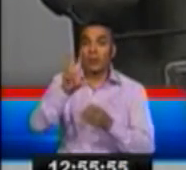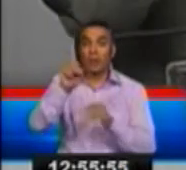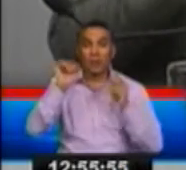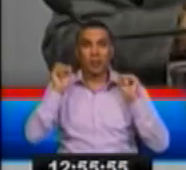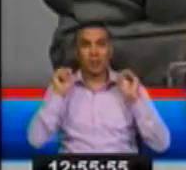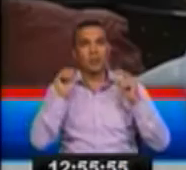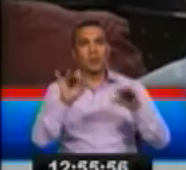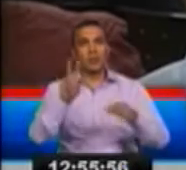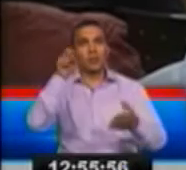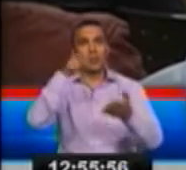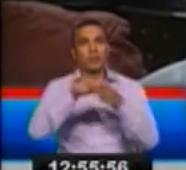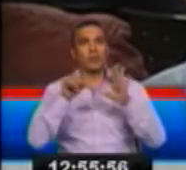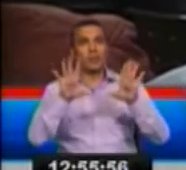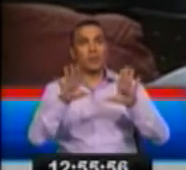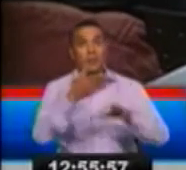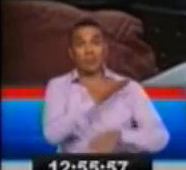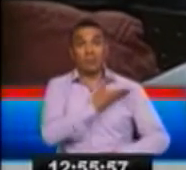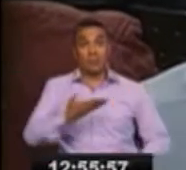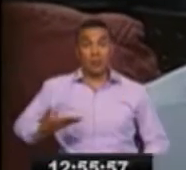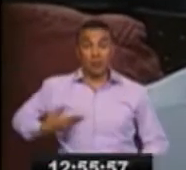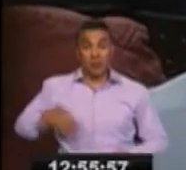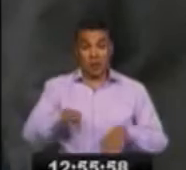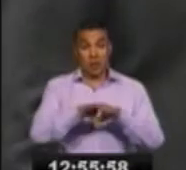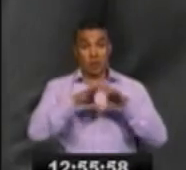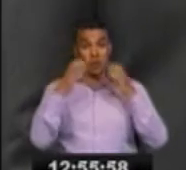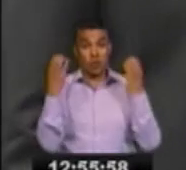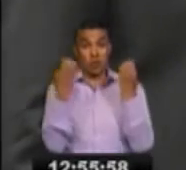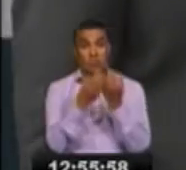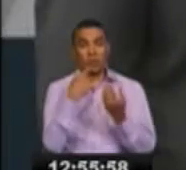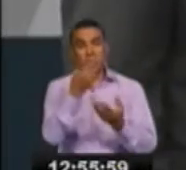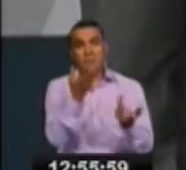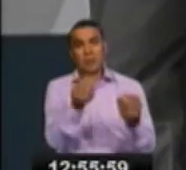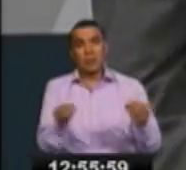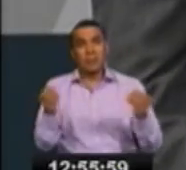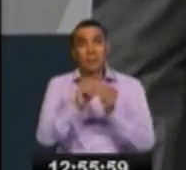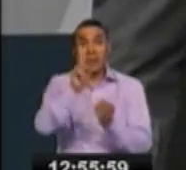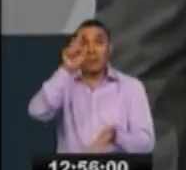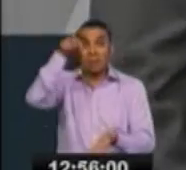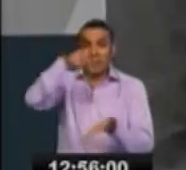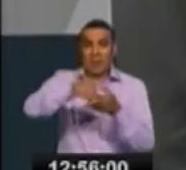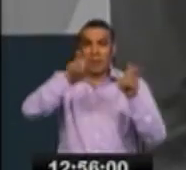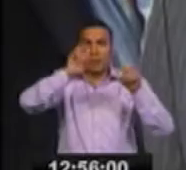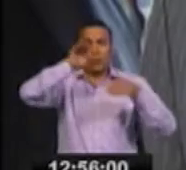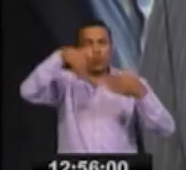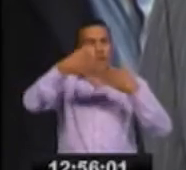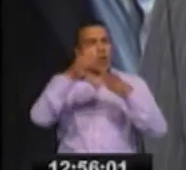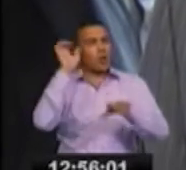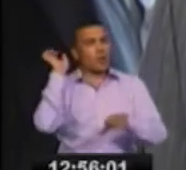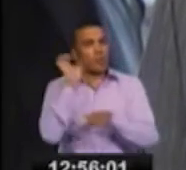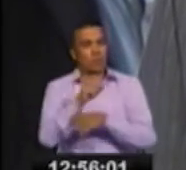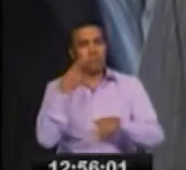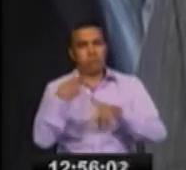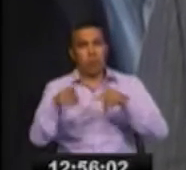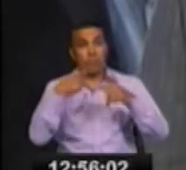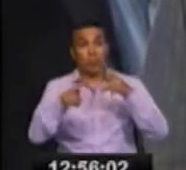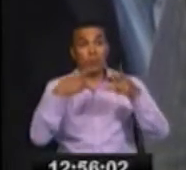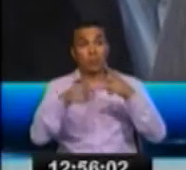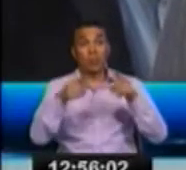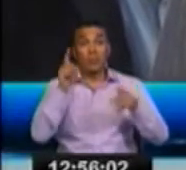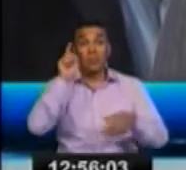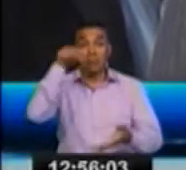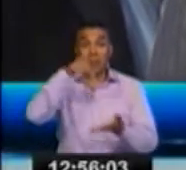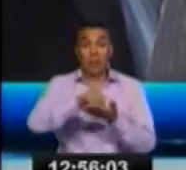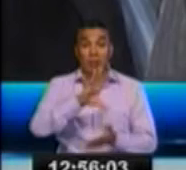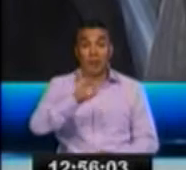de septiembre de 2010. El presidente de esta comisión ha dicho que esperan más de 1000 casos a nivel nacional. Existen 1550